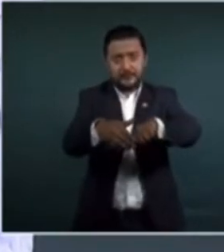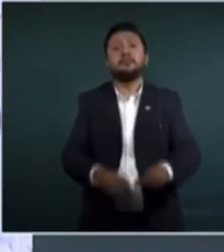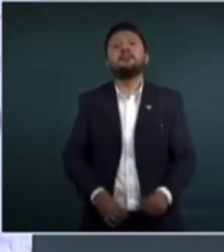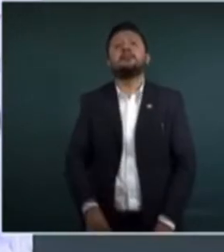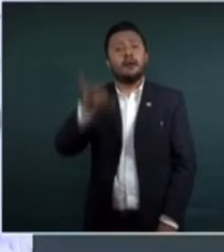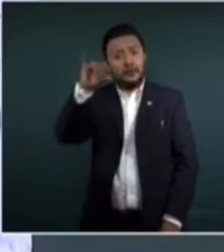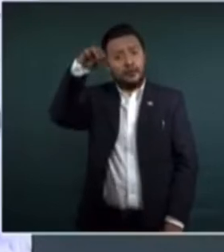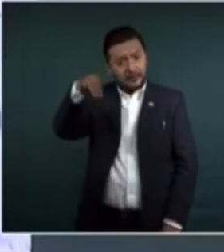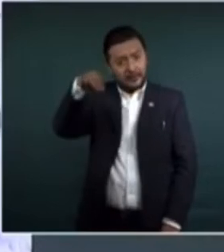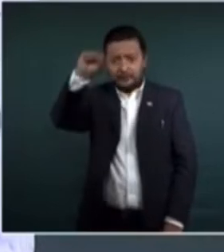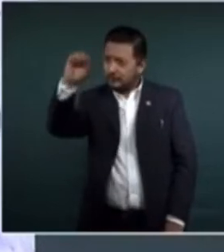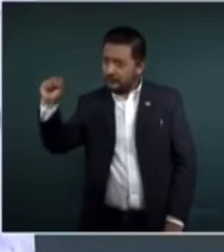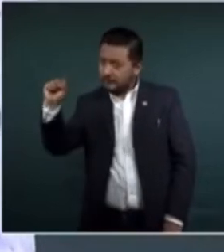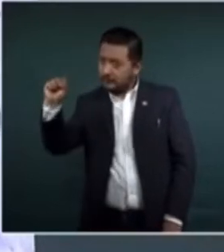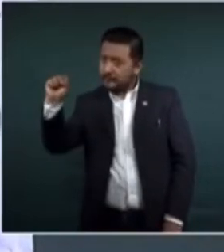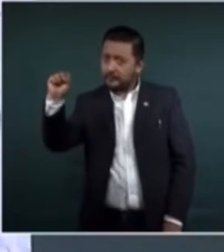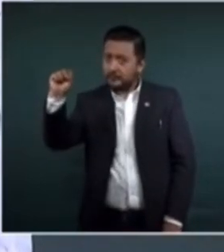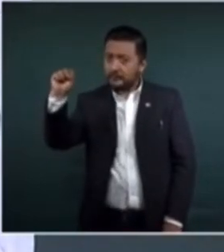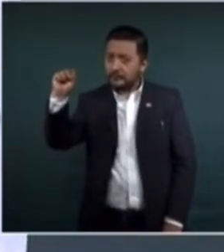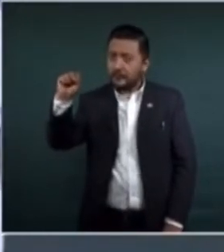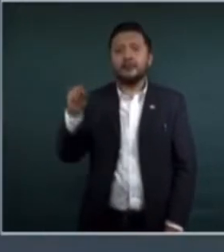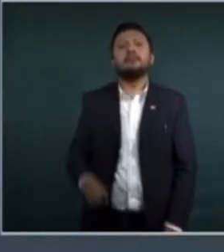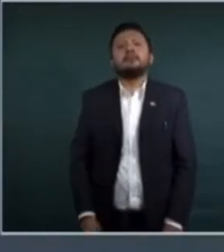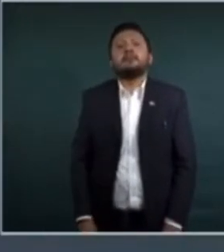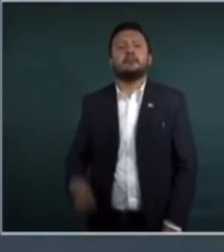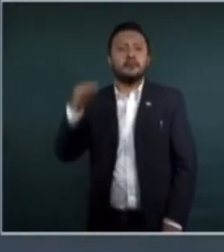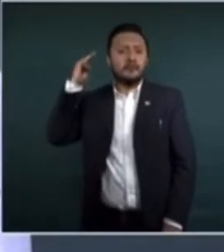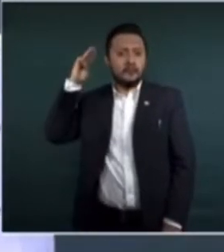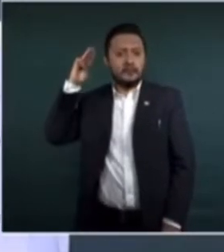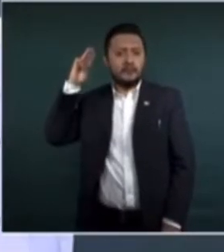mexicano de los